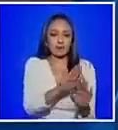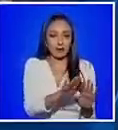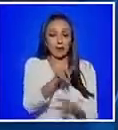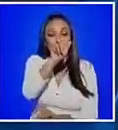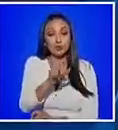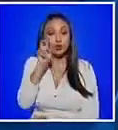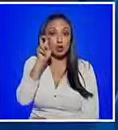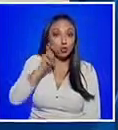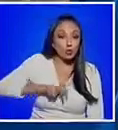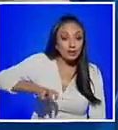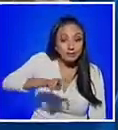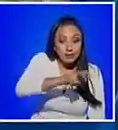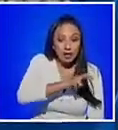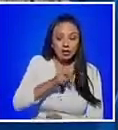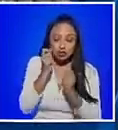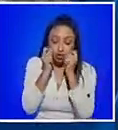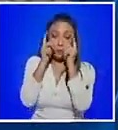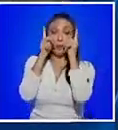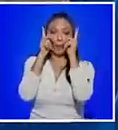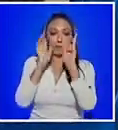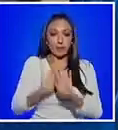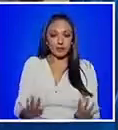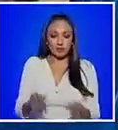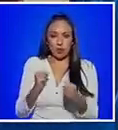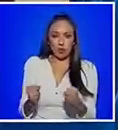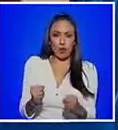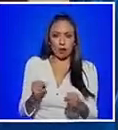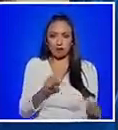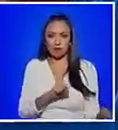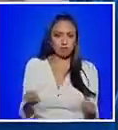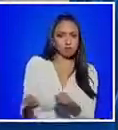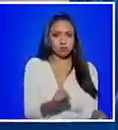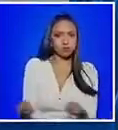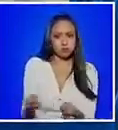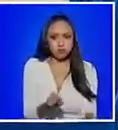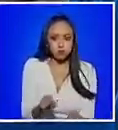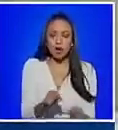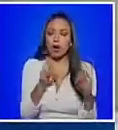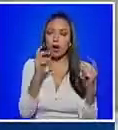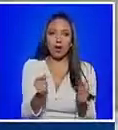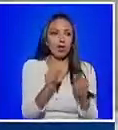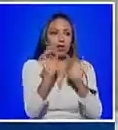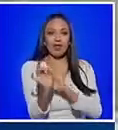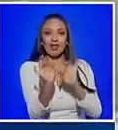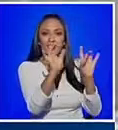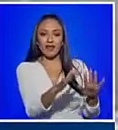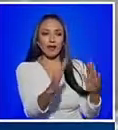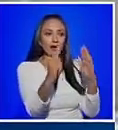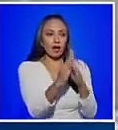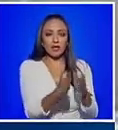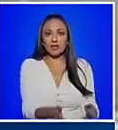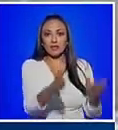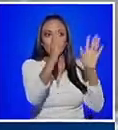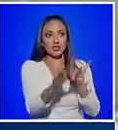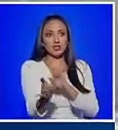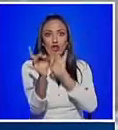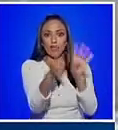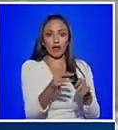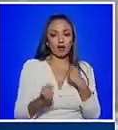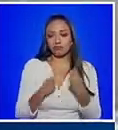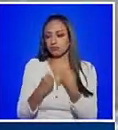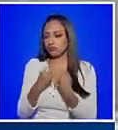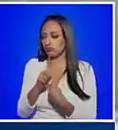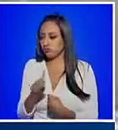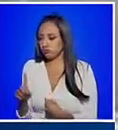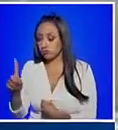y habitantes fueron sorprendidos por el fuerte movimiento y tuvieron que evacuar casas y edificios. El sismo duró